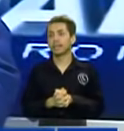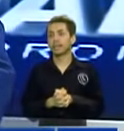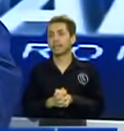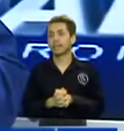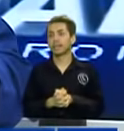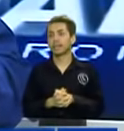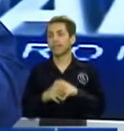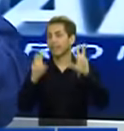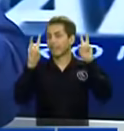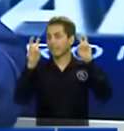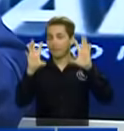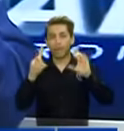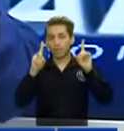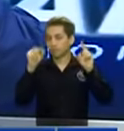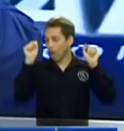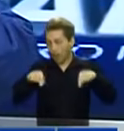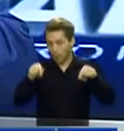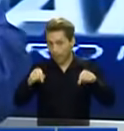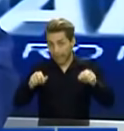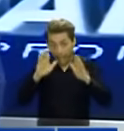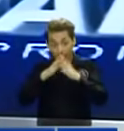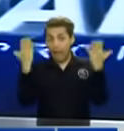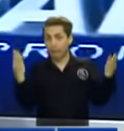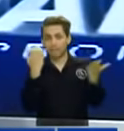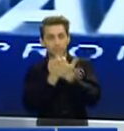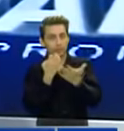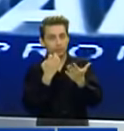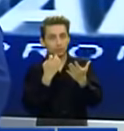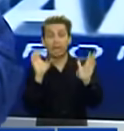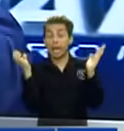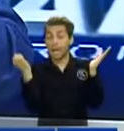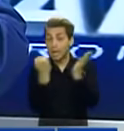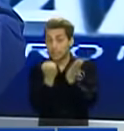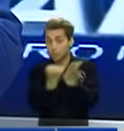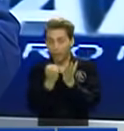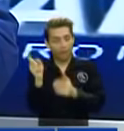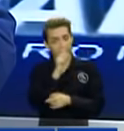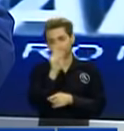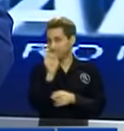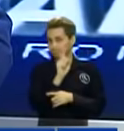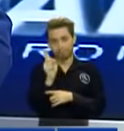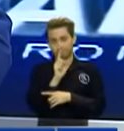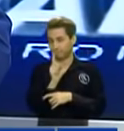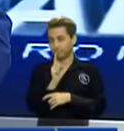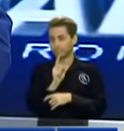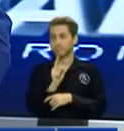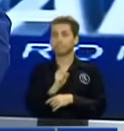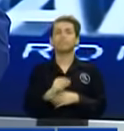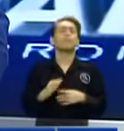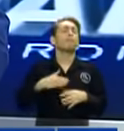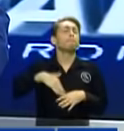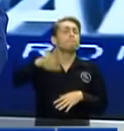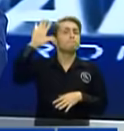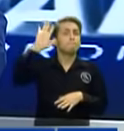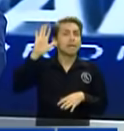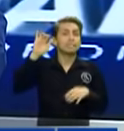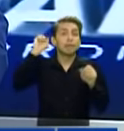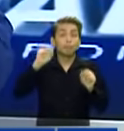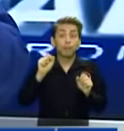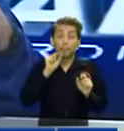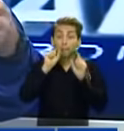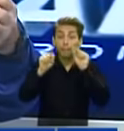No es momento de abrir las escuelas. Y explico por qué. Uno de los mayores focos de contaminación que hay pueden ser las